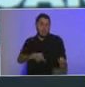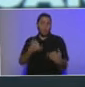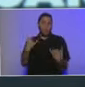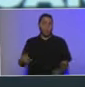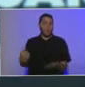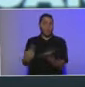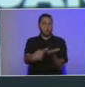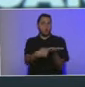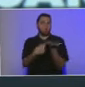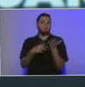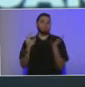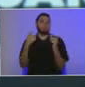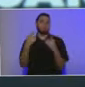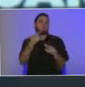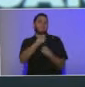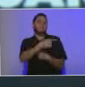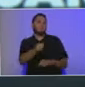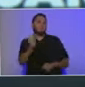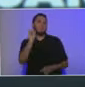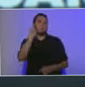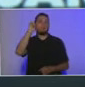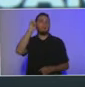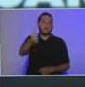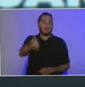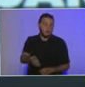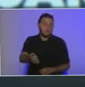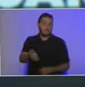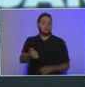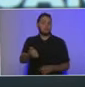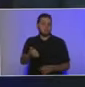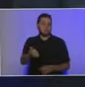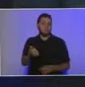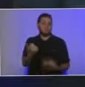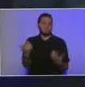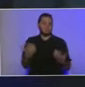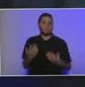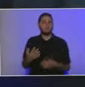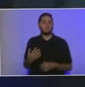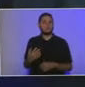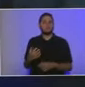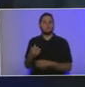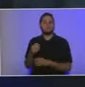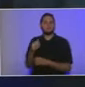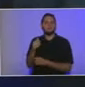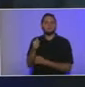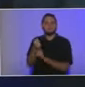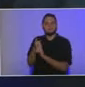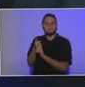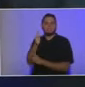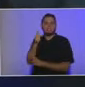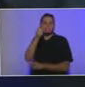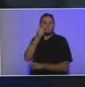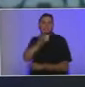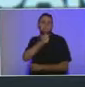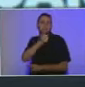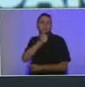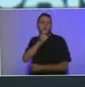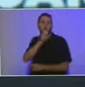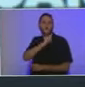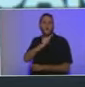durante el día de mañana hay una gran probabilidad de que la niña de 11 años, que es la víctima dentro de todo este caso, que desde